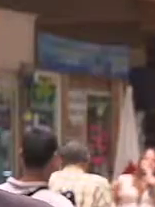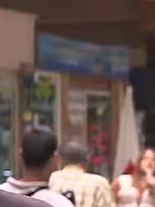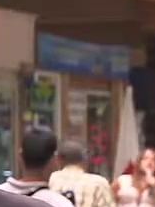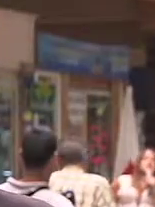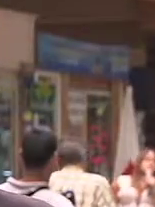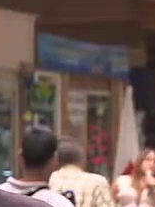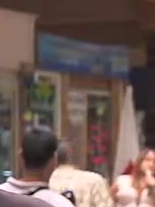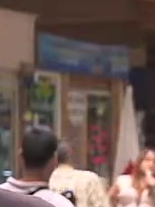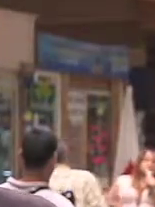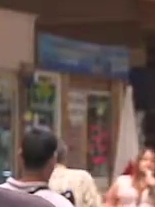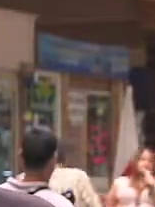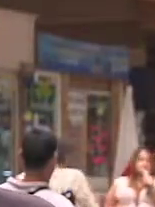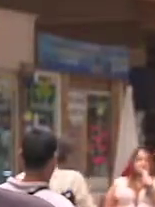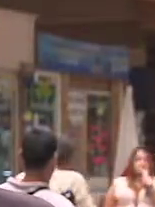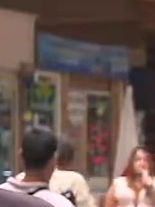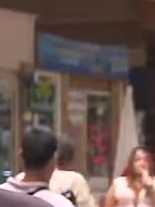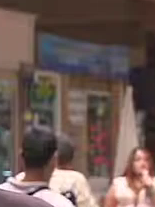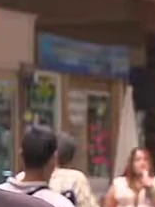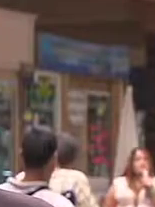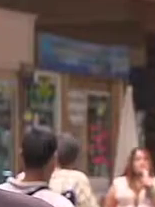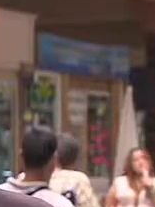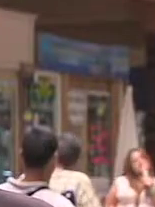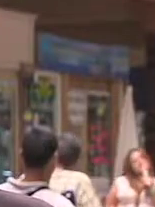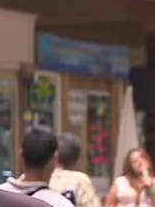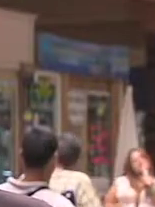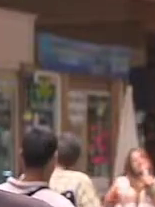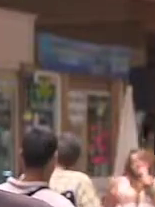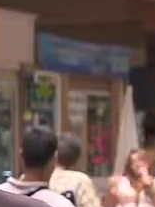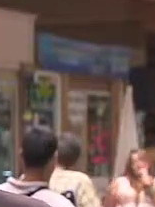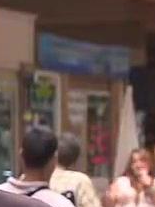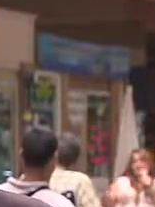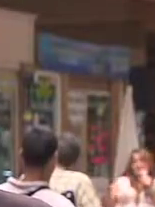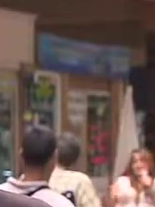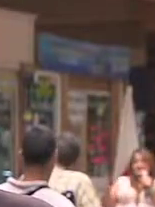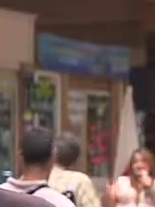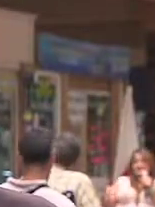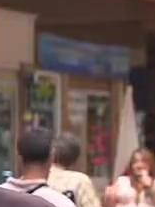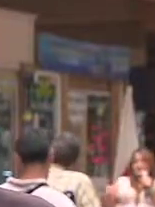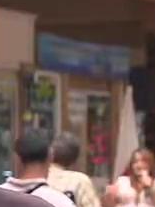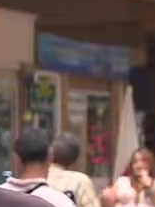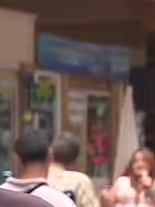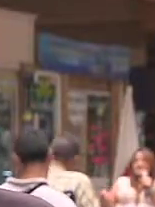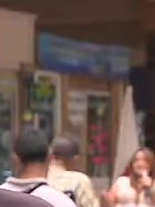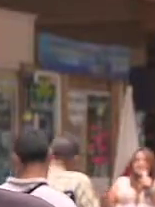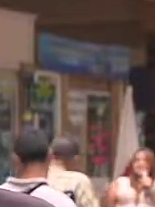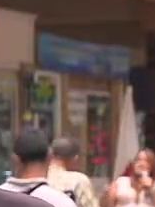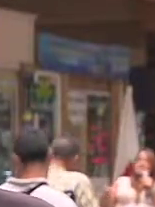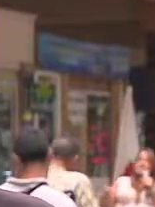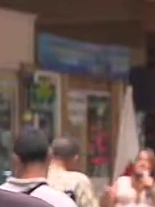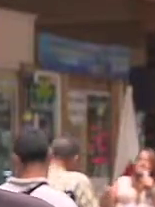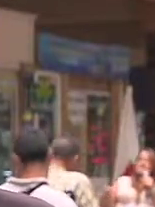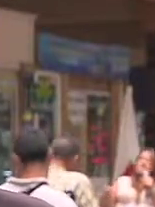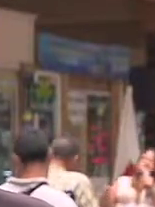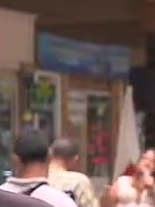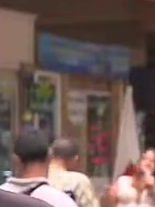creo que debería de ser una de las cosas más obvias, ¿verdad? Que es implementar a la persona con discapacidad e